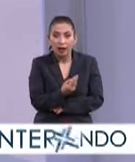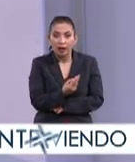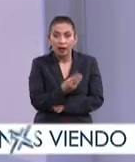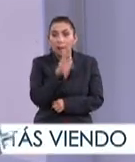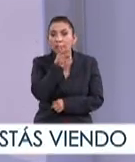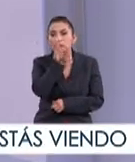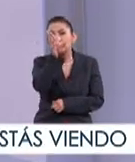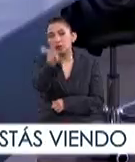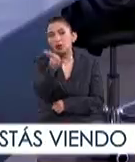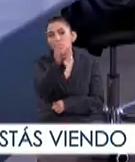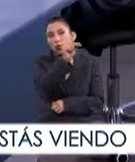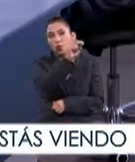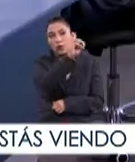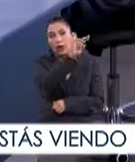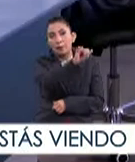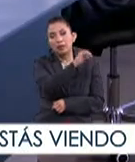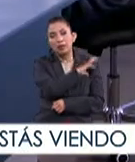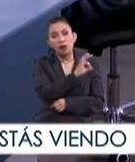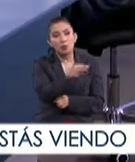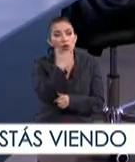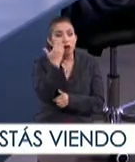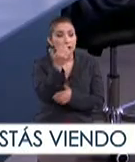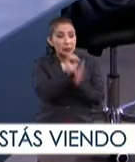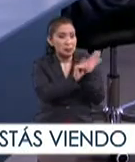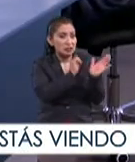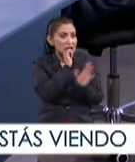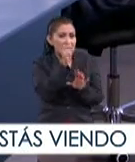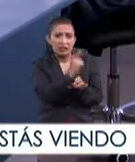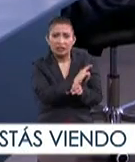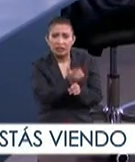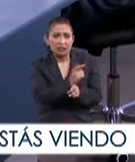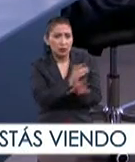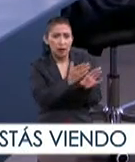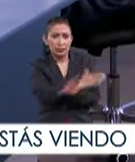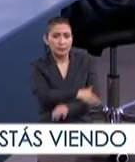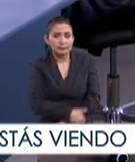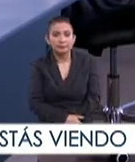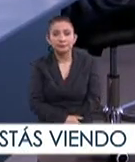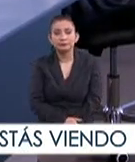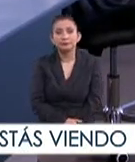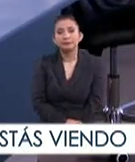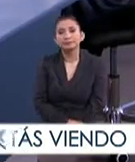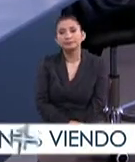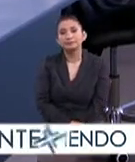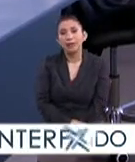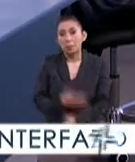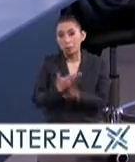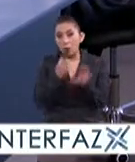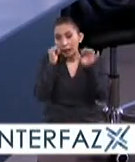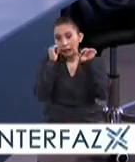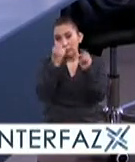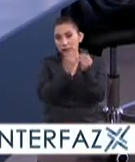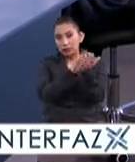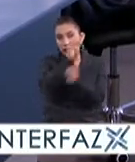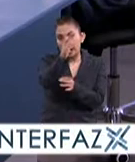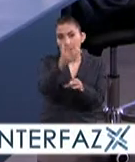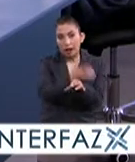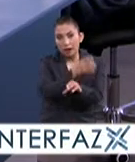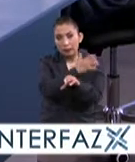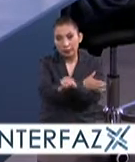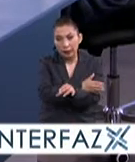el resultado de la UNAM y sin haber cursado ningún semestre en ninguna licenciatura previa. Perfecto, pues estaremos muy pendientes. Gracias por